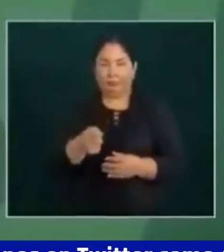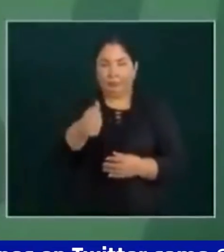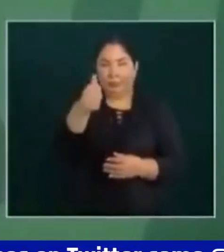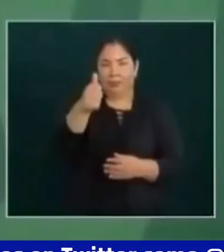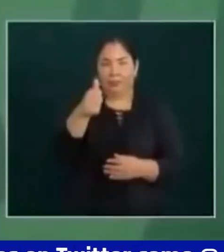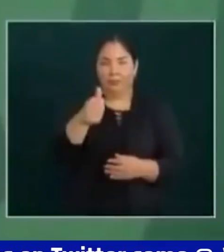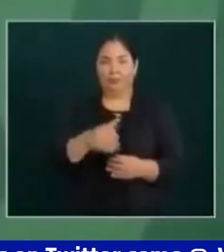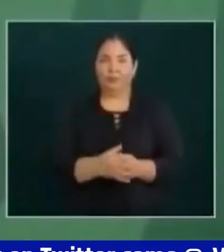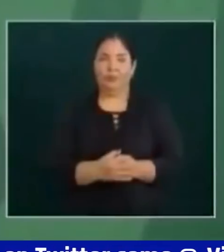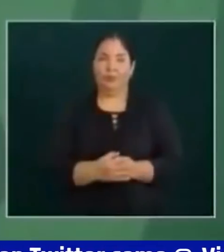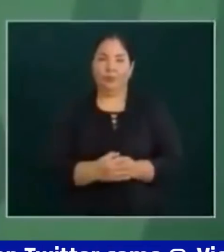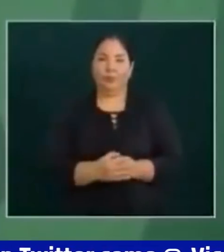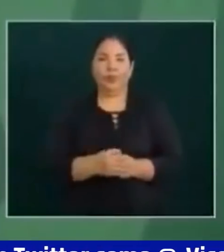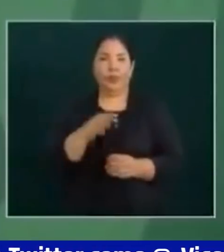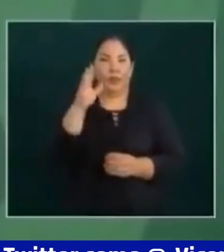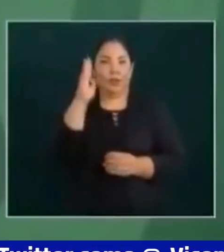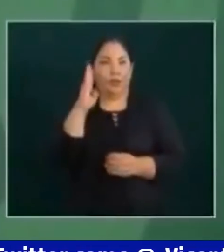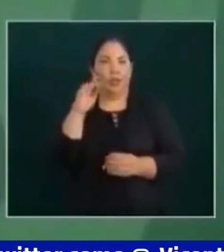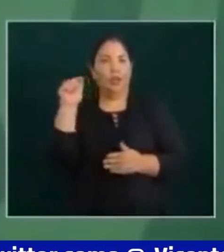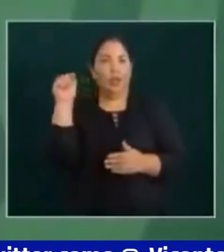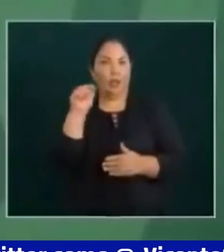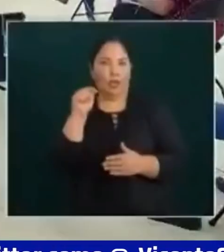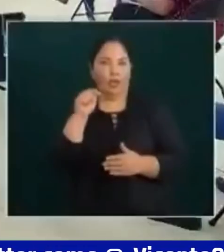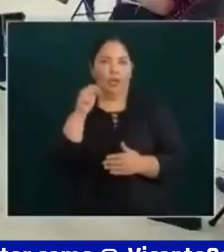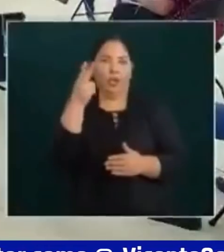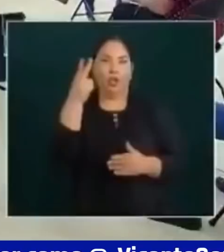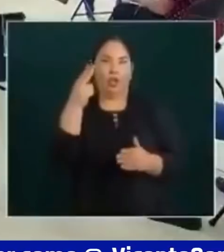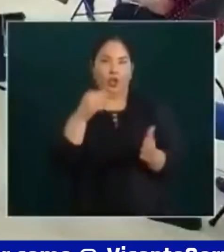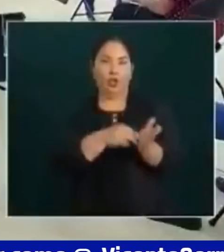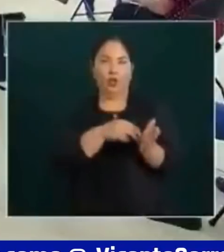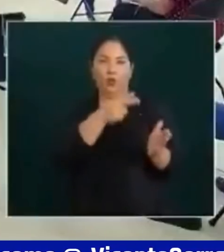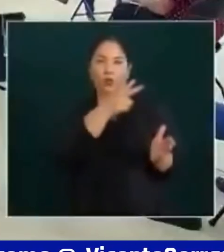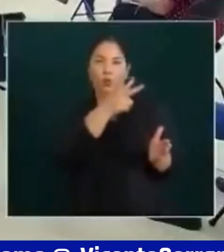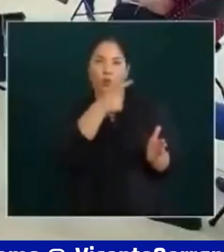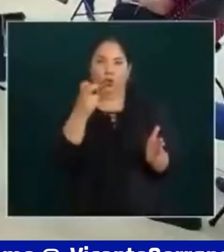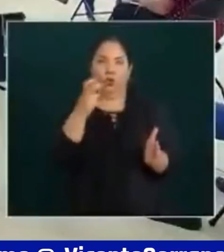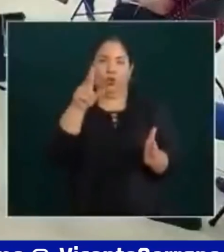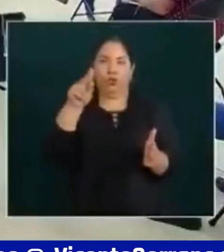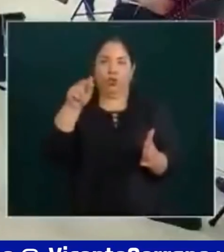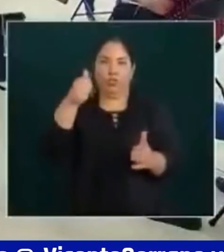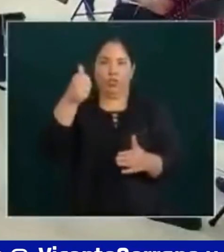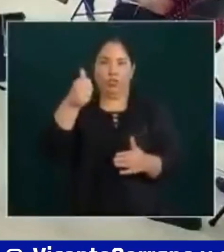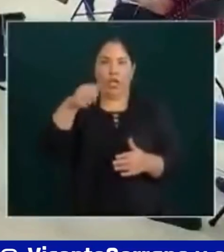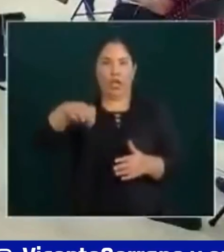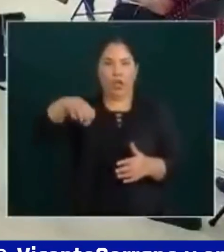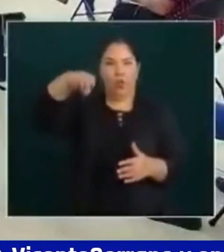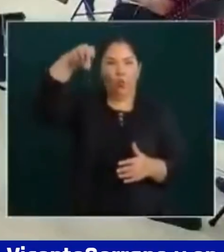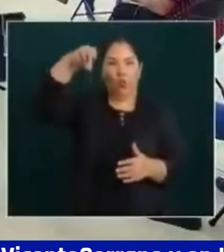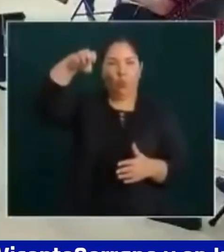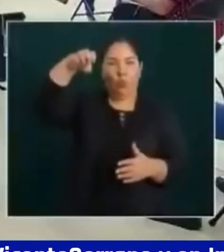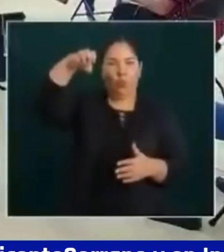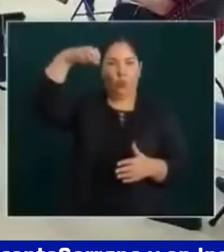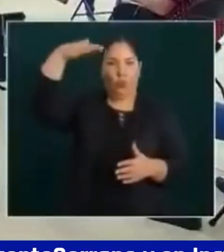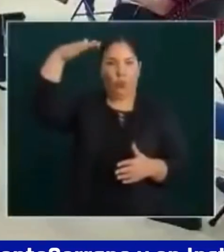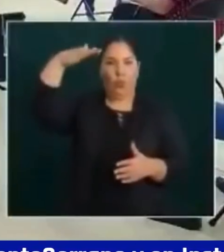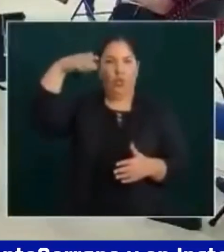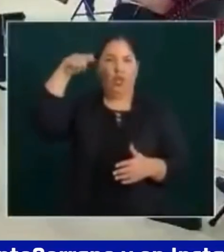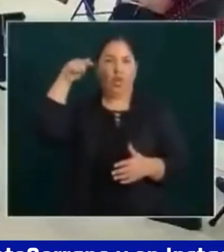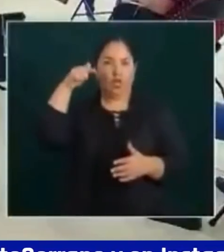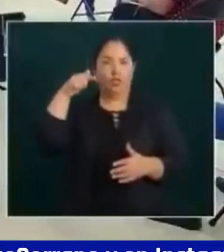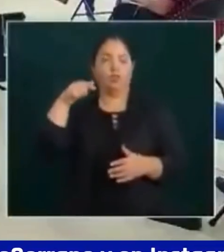En Badiraguato hay 2,886 adultos mayores que tienen su